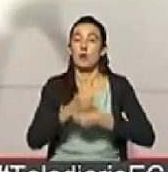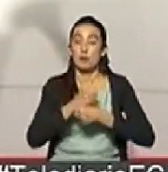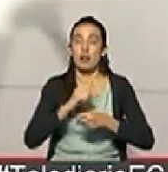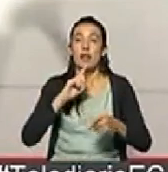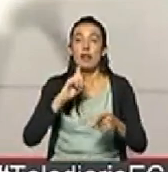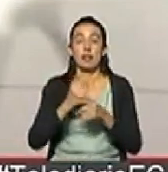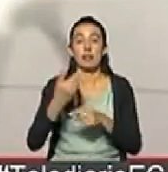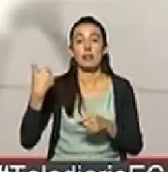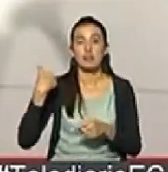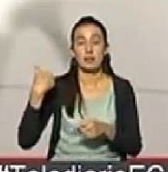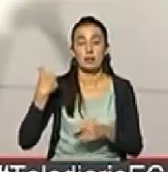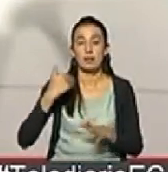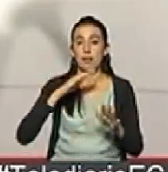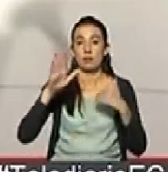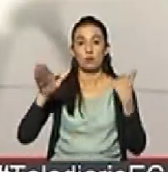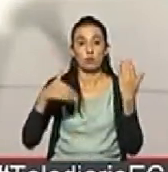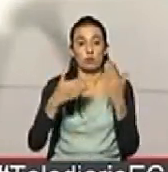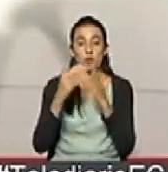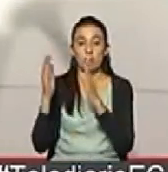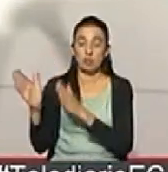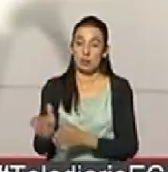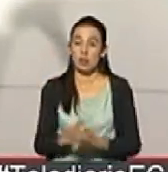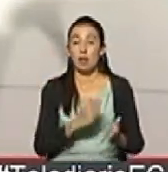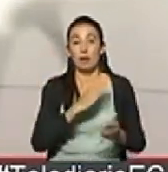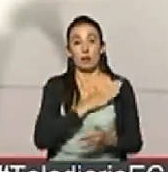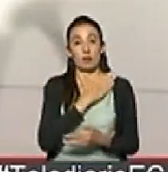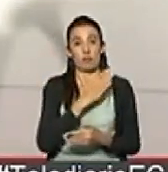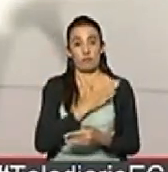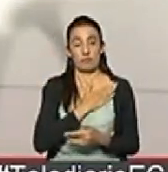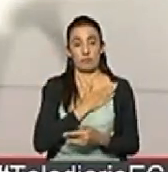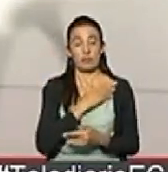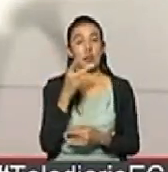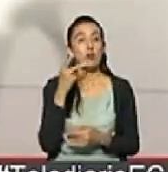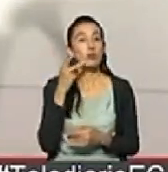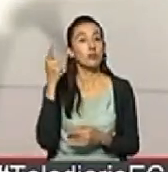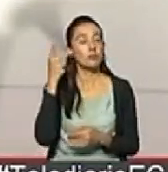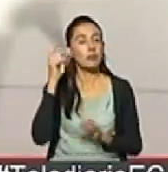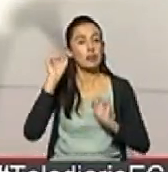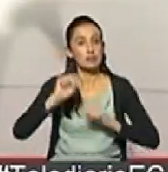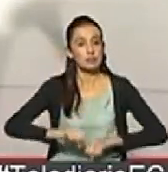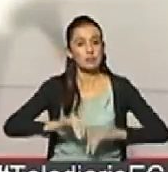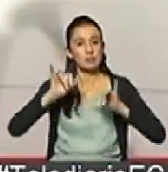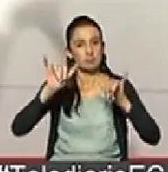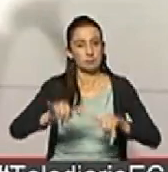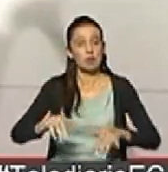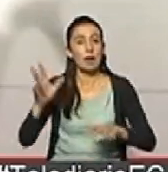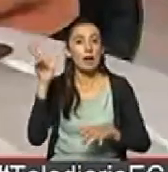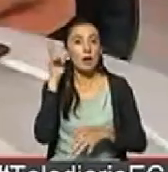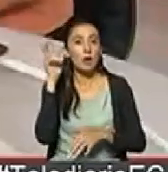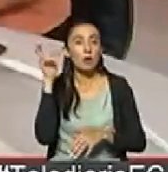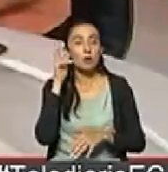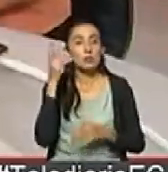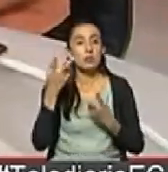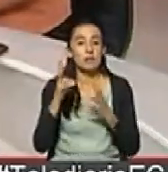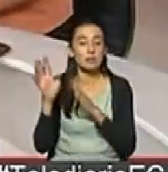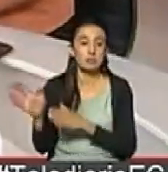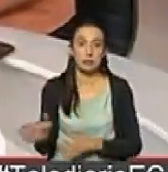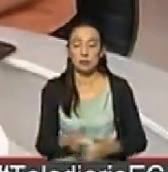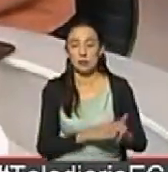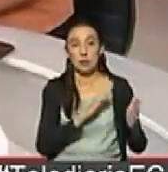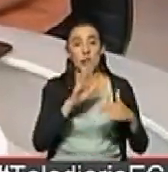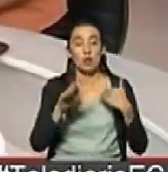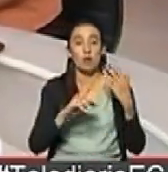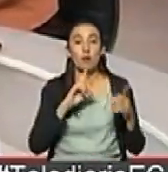chicos tengan también toda la confianza para saber que los padres están precisamente para eso, para escucharles y para enseñarles. Somos ante